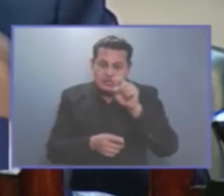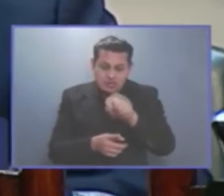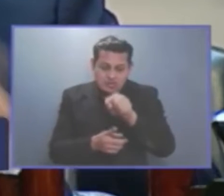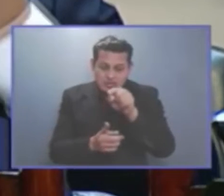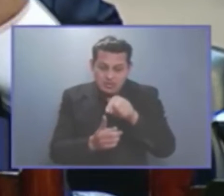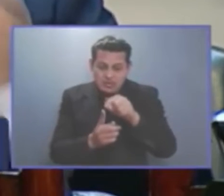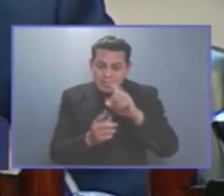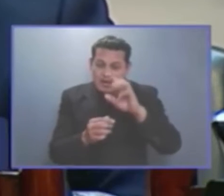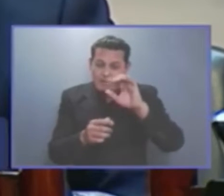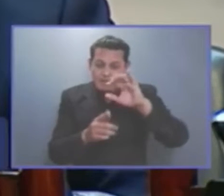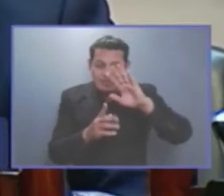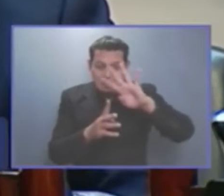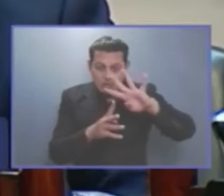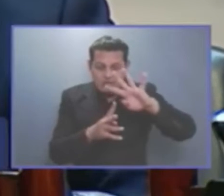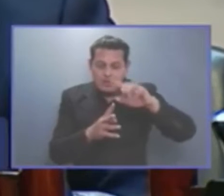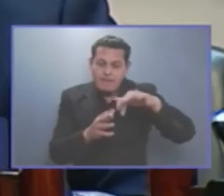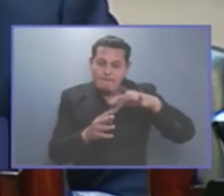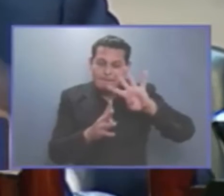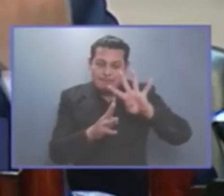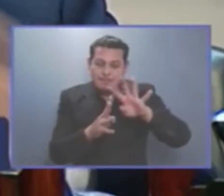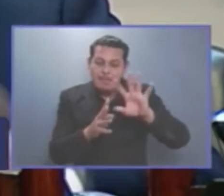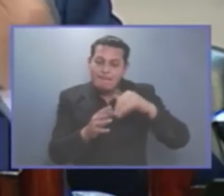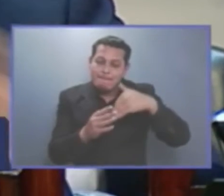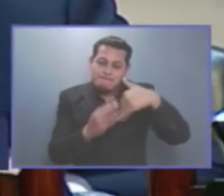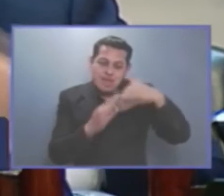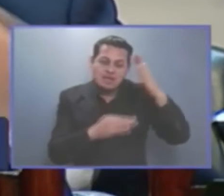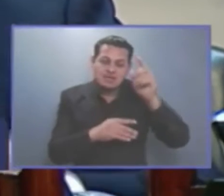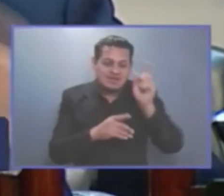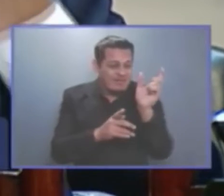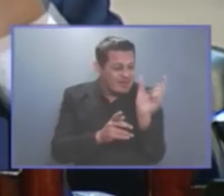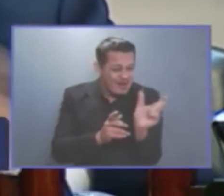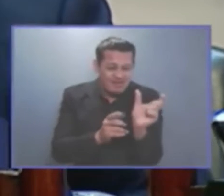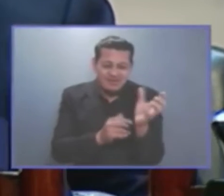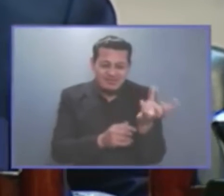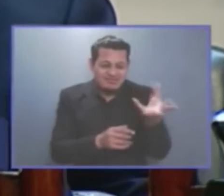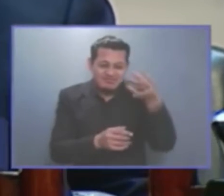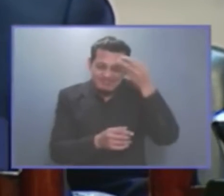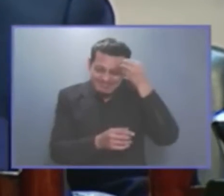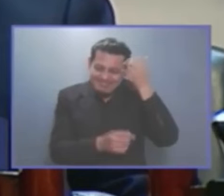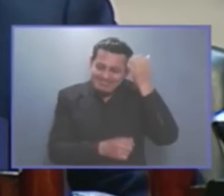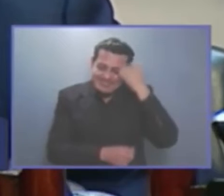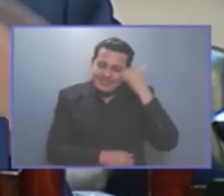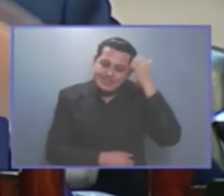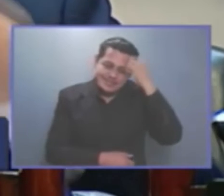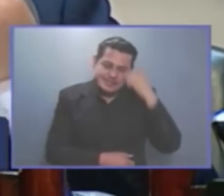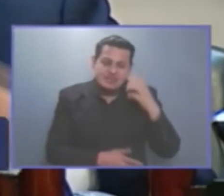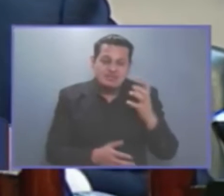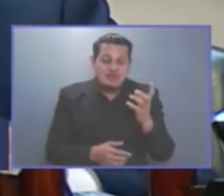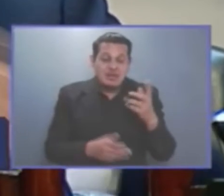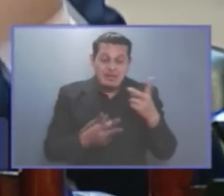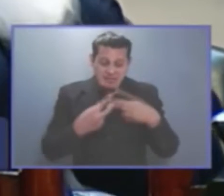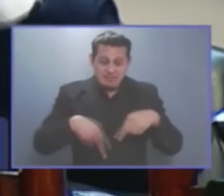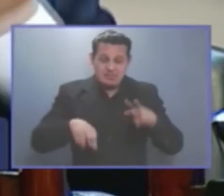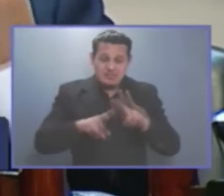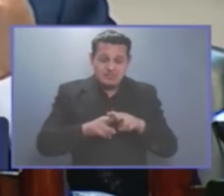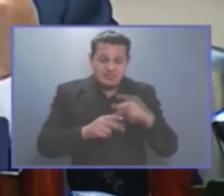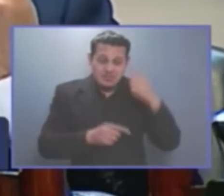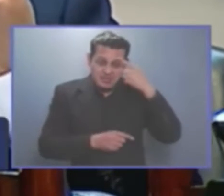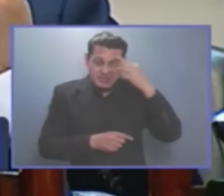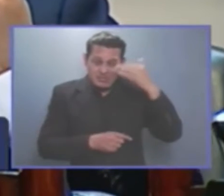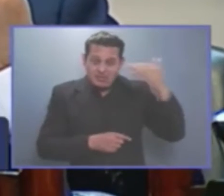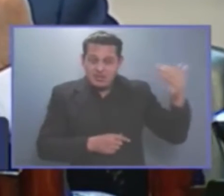y una cuarta más y esa palabra la he aprendido porque es más válida en